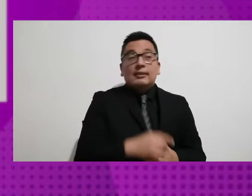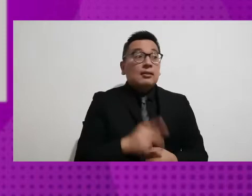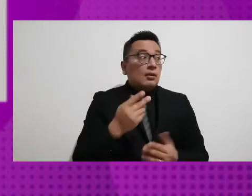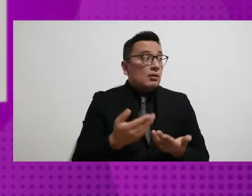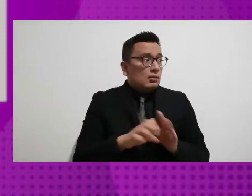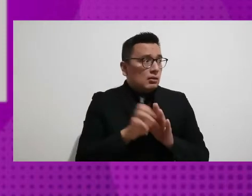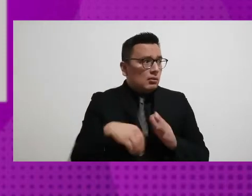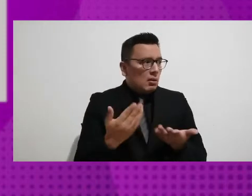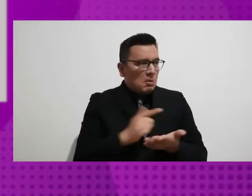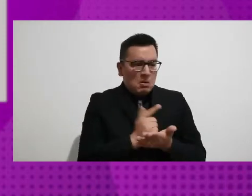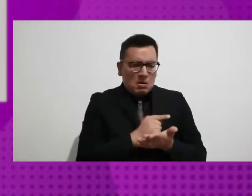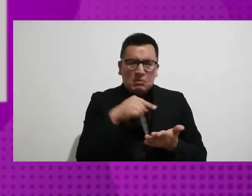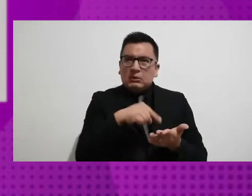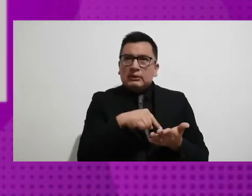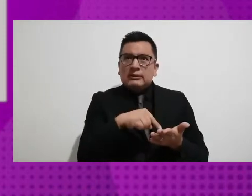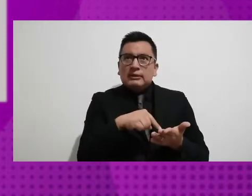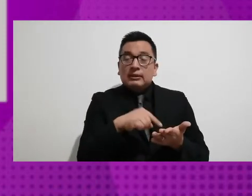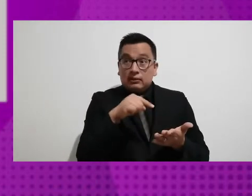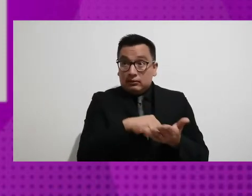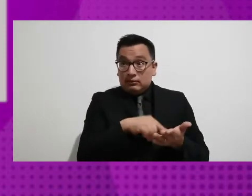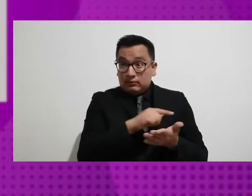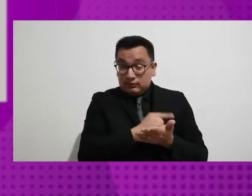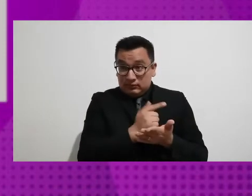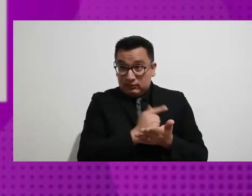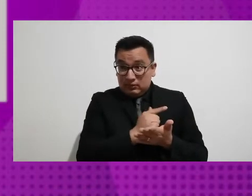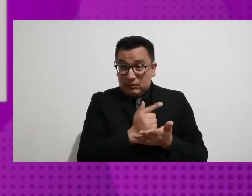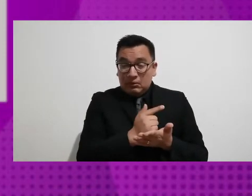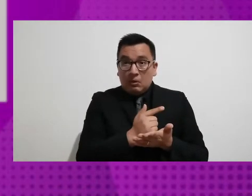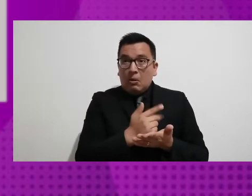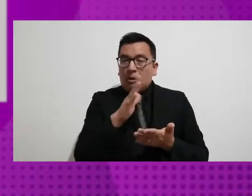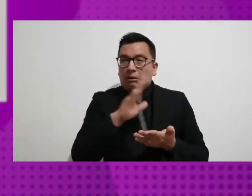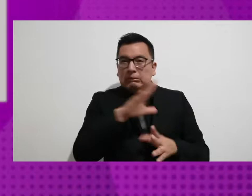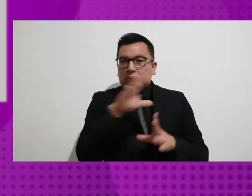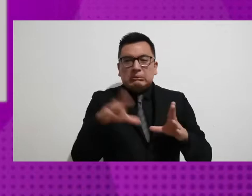y sobre todo de un libro como este. Este es un libro que no tiene ningún